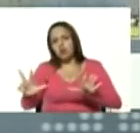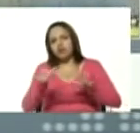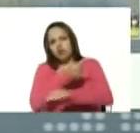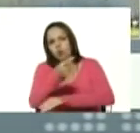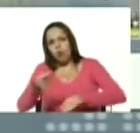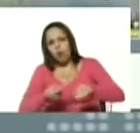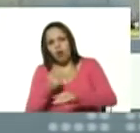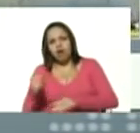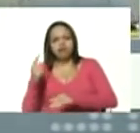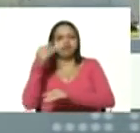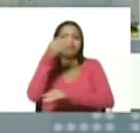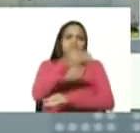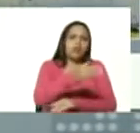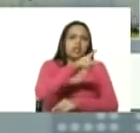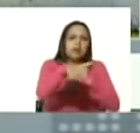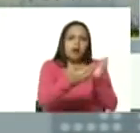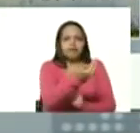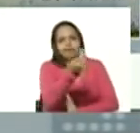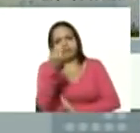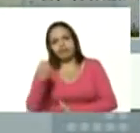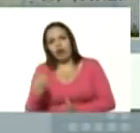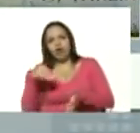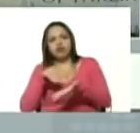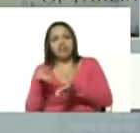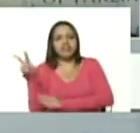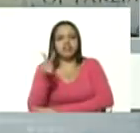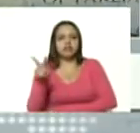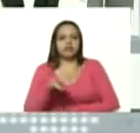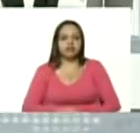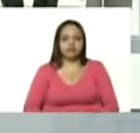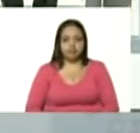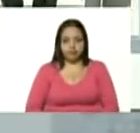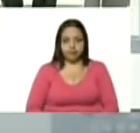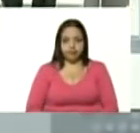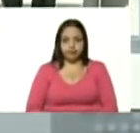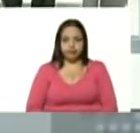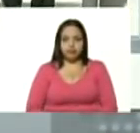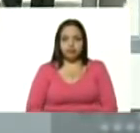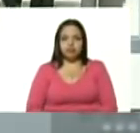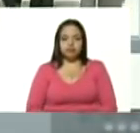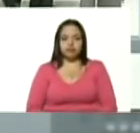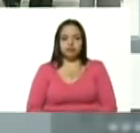y luego regresé a cumplir mis actividades aquí en Venezuela.